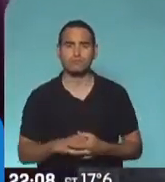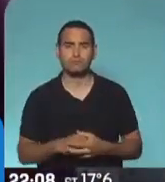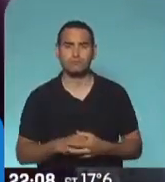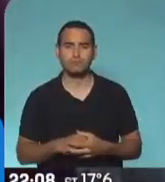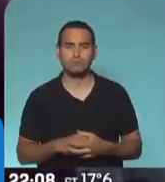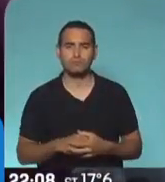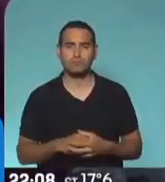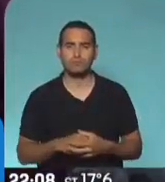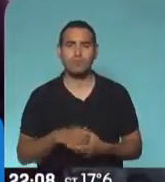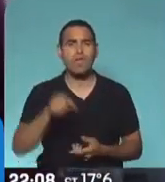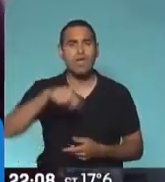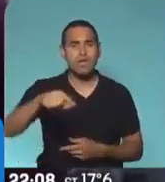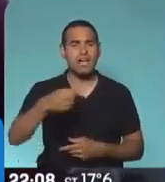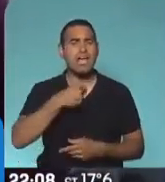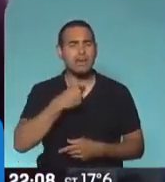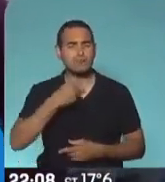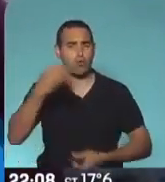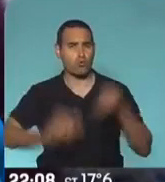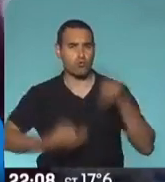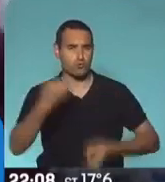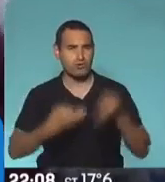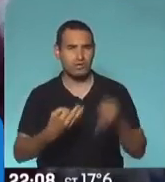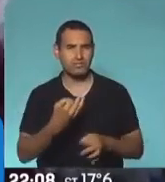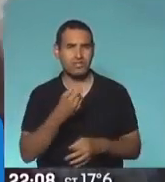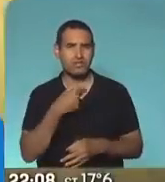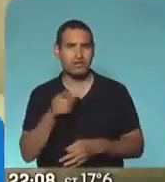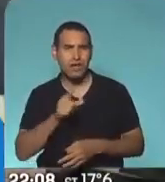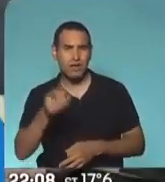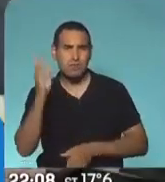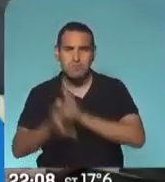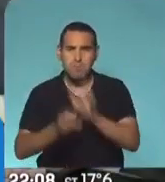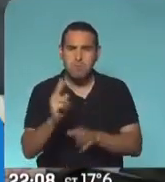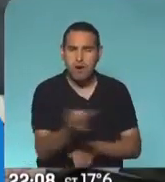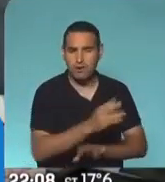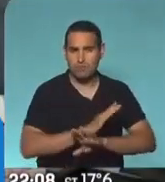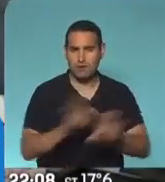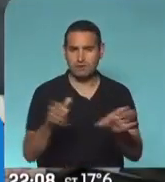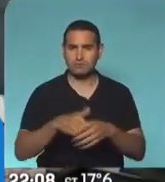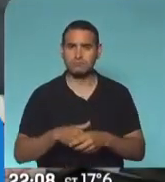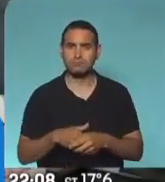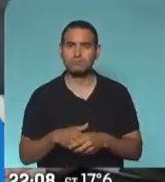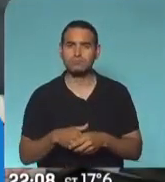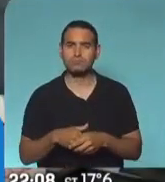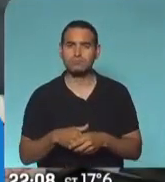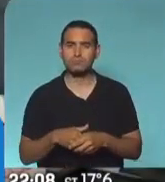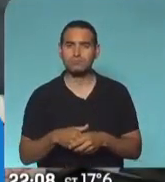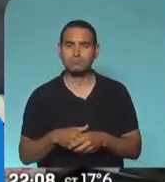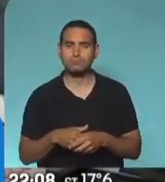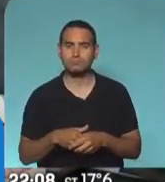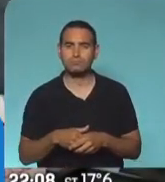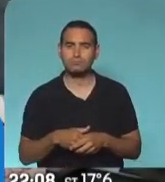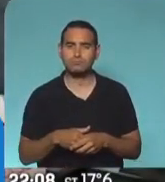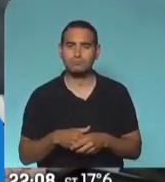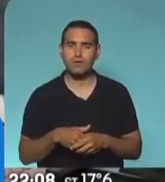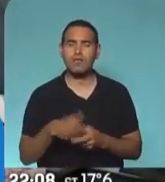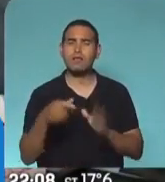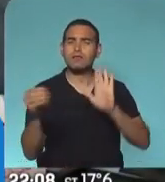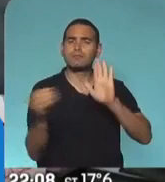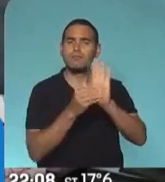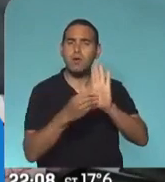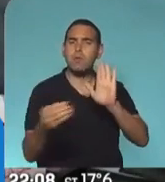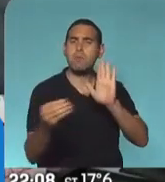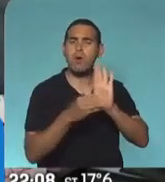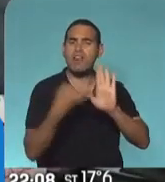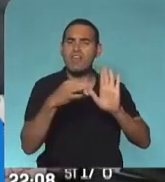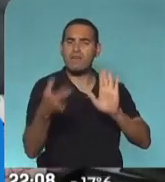compañera. Queremos justicia, nosotros no queremos hacer masacre. ¿Dónde está la Constitución política? ¿En qué artículo dice que